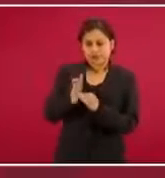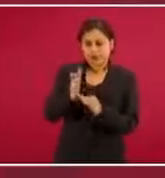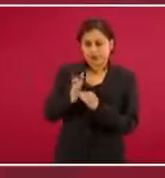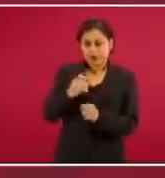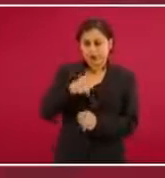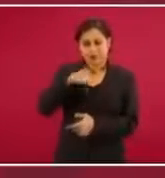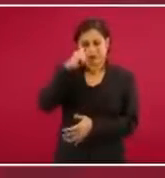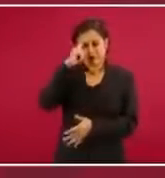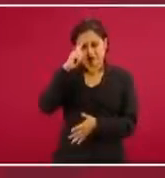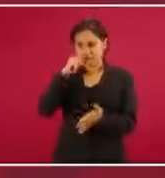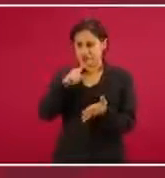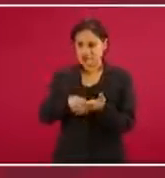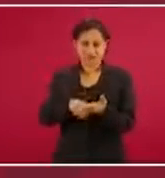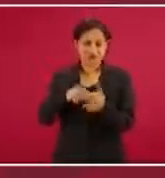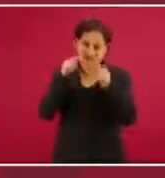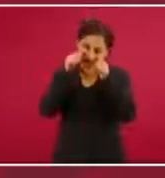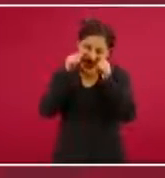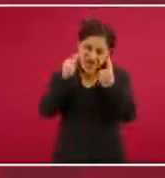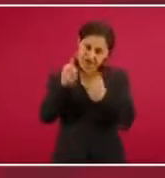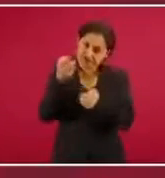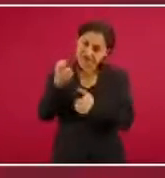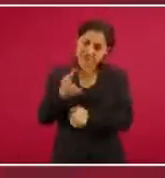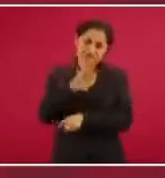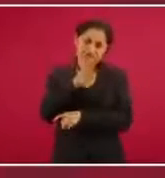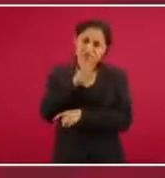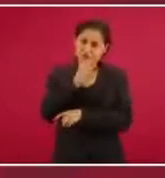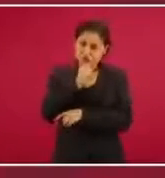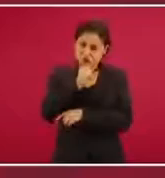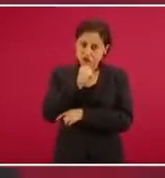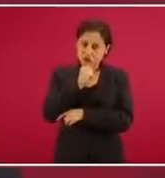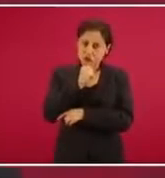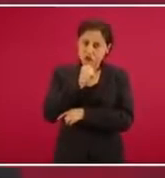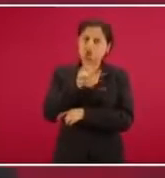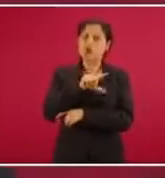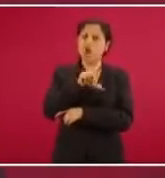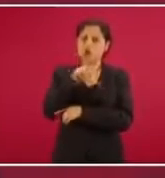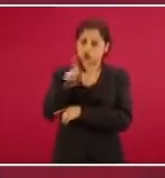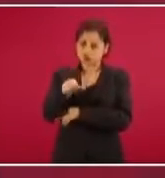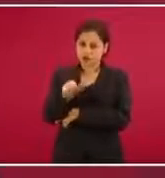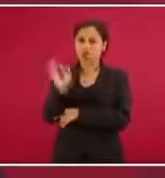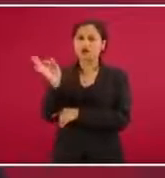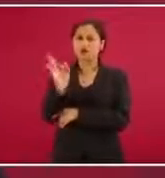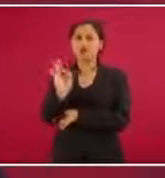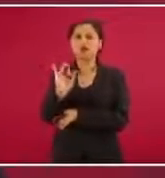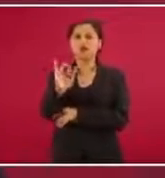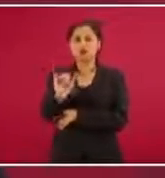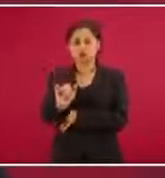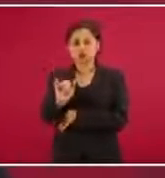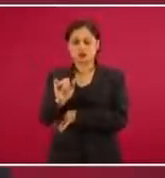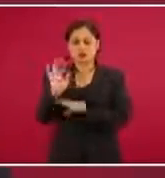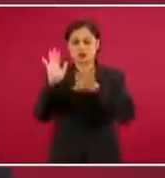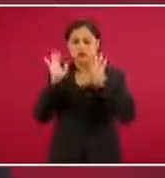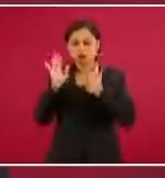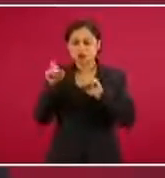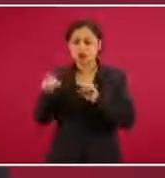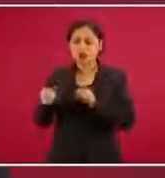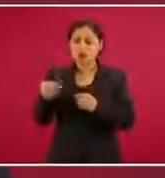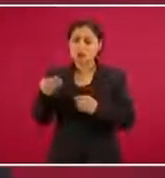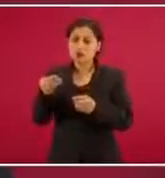va a haber tiempo y se puede llegar aún al cuarto entre todos ya hay